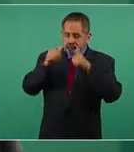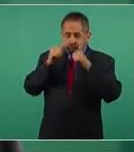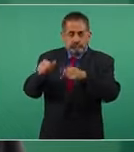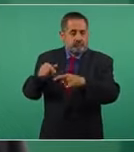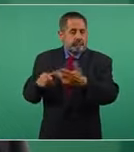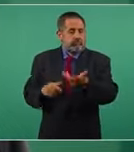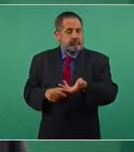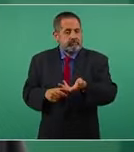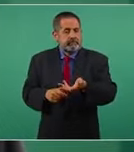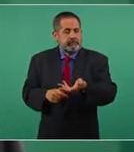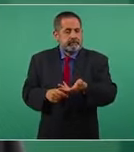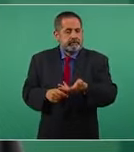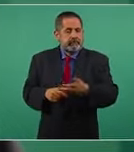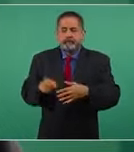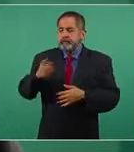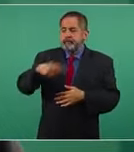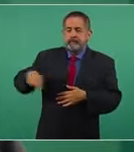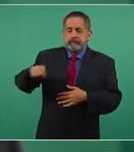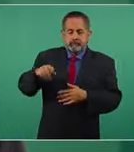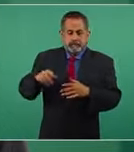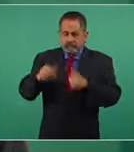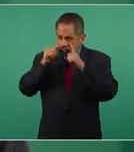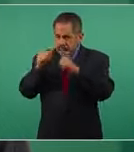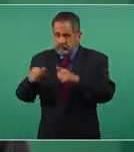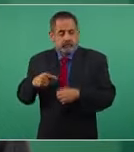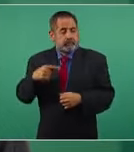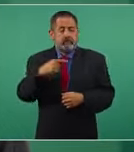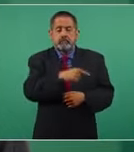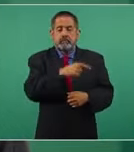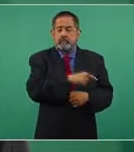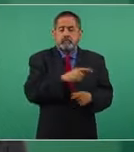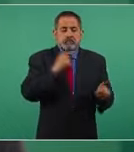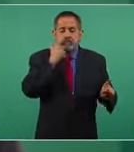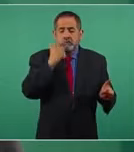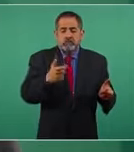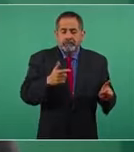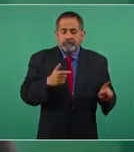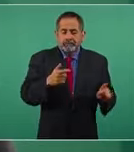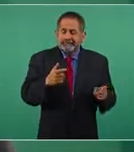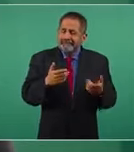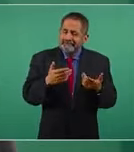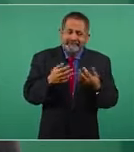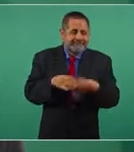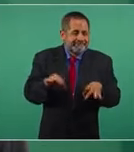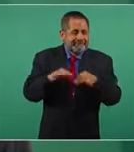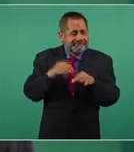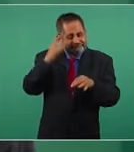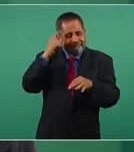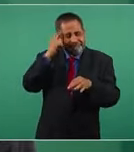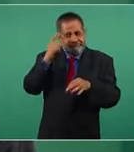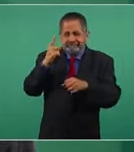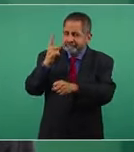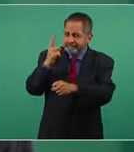no alcanzan a entender la importancia de la frase,